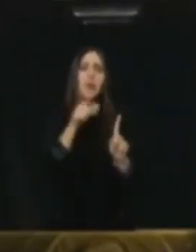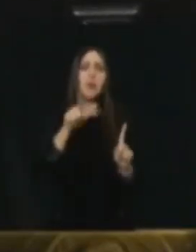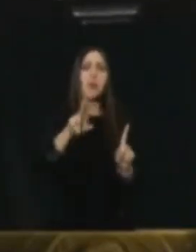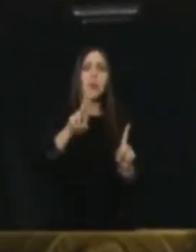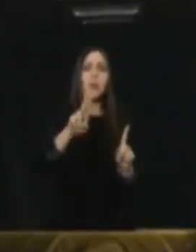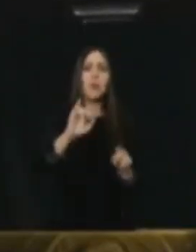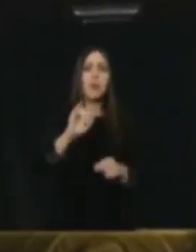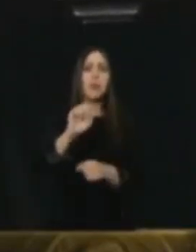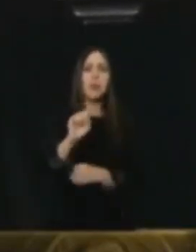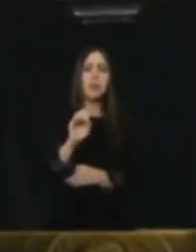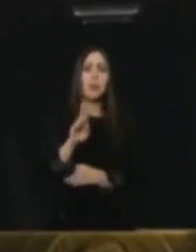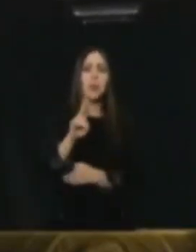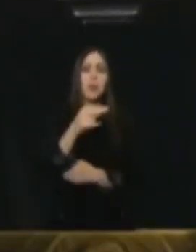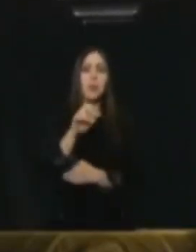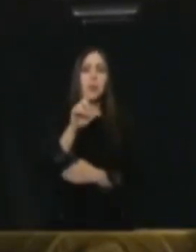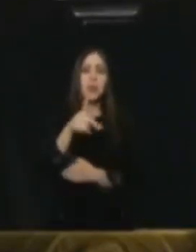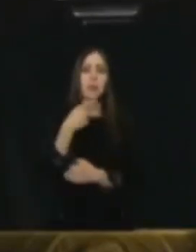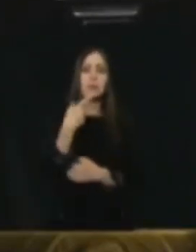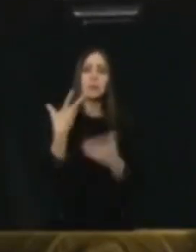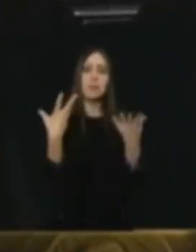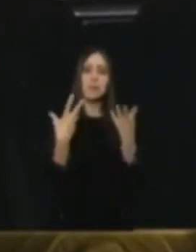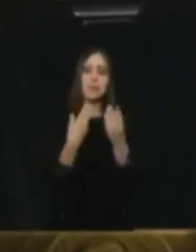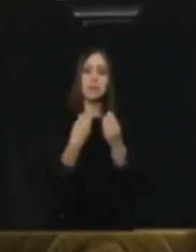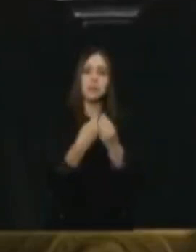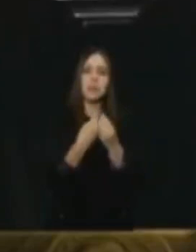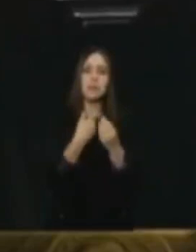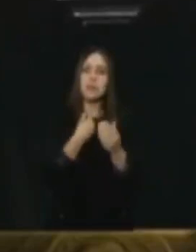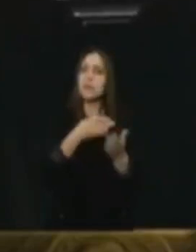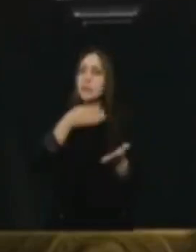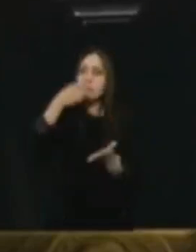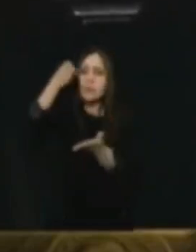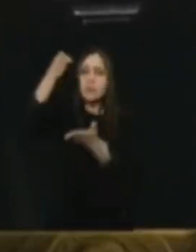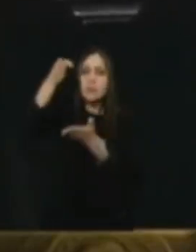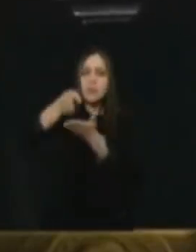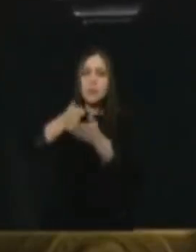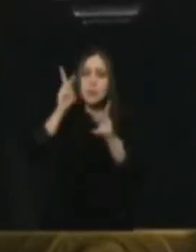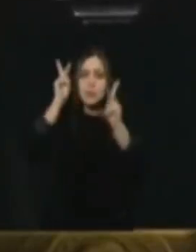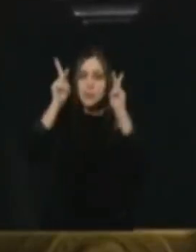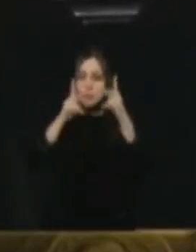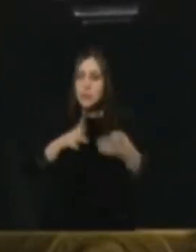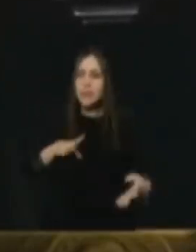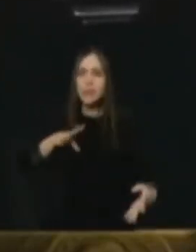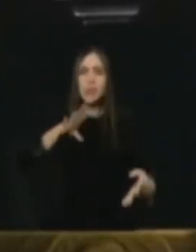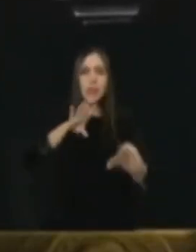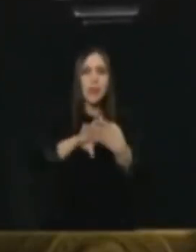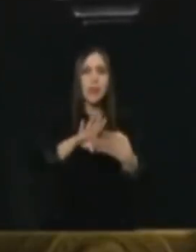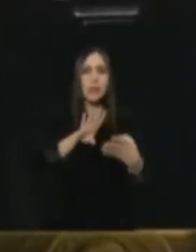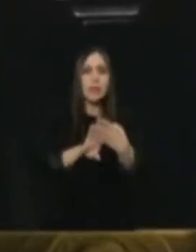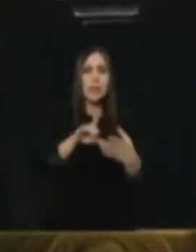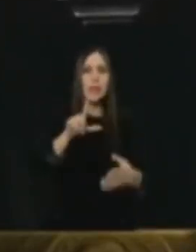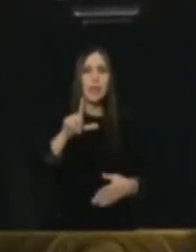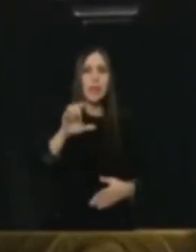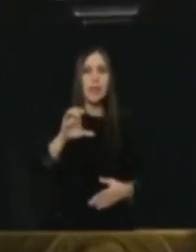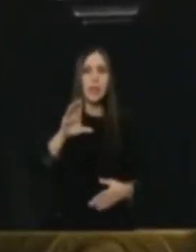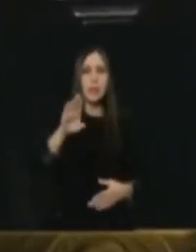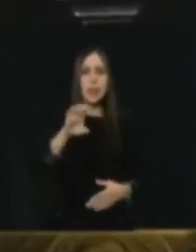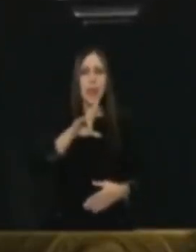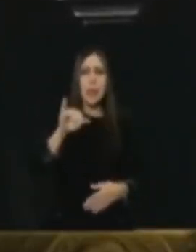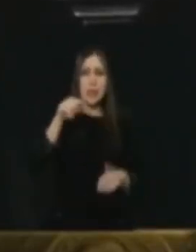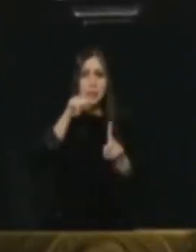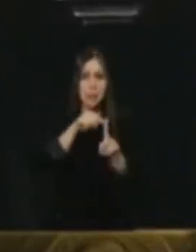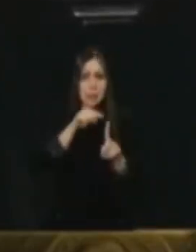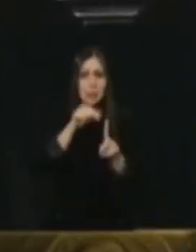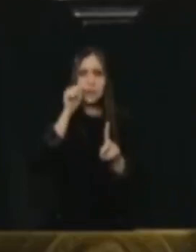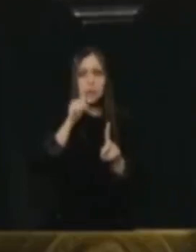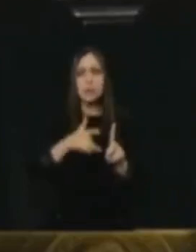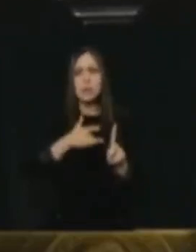visité Lecumberri porque se preocupaba por el bienestar de los presos.